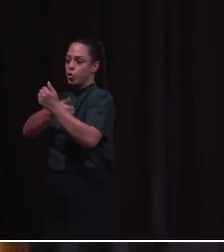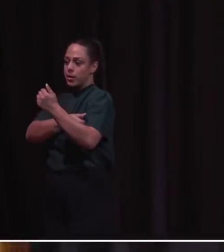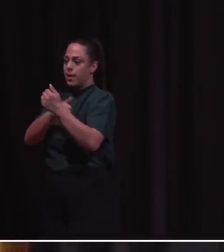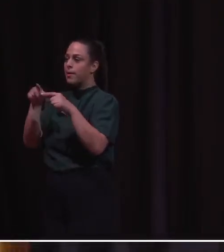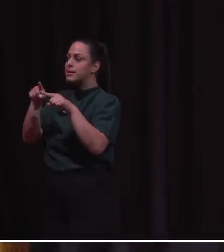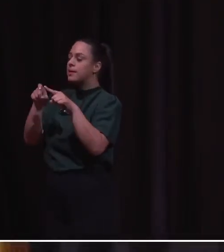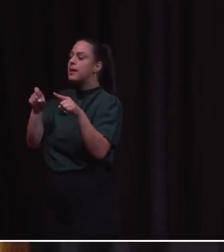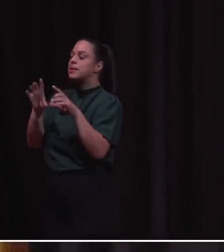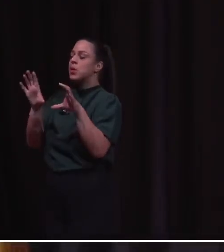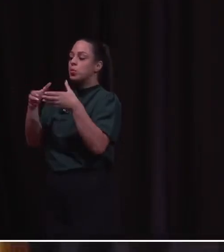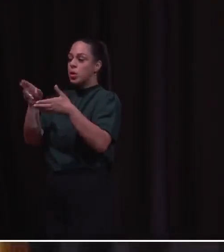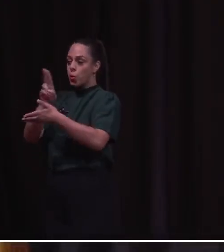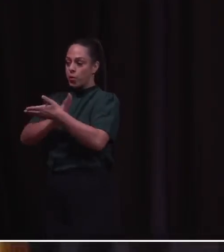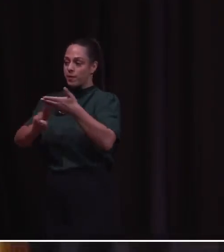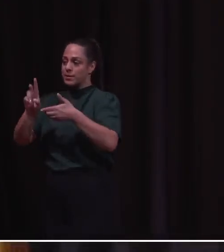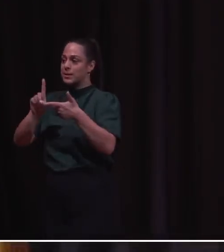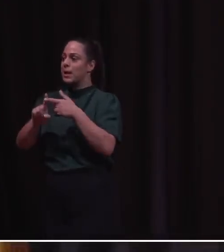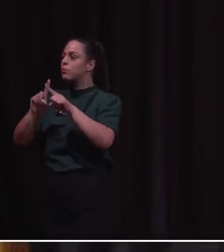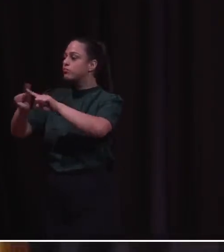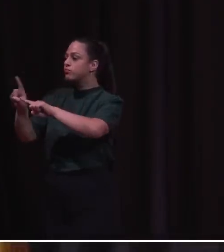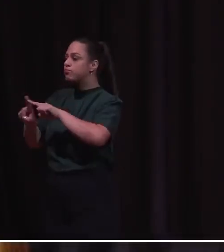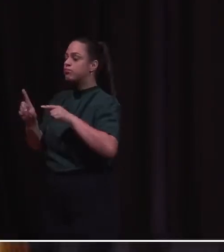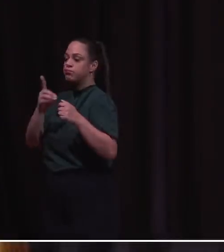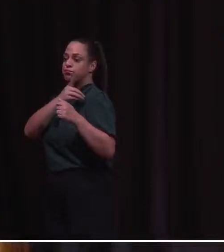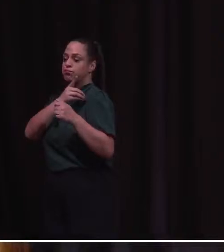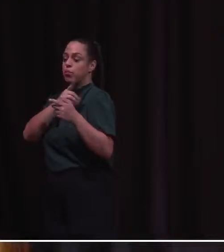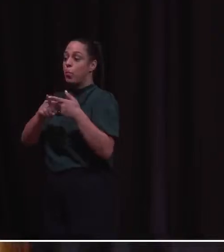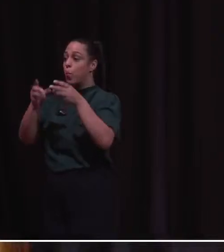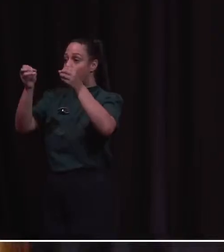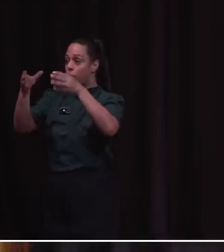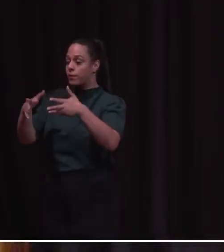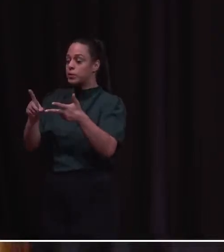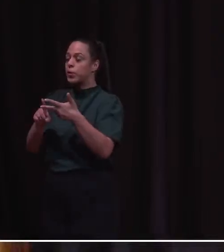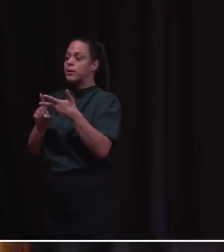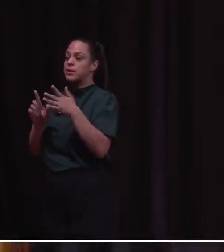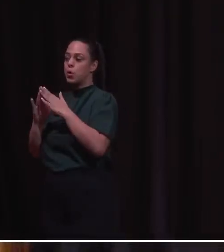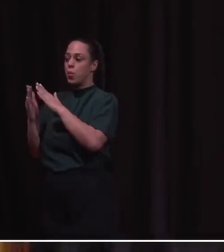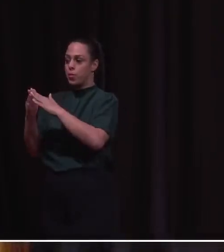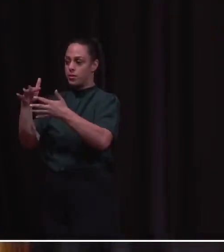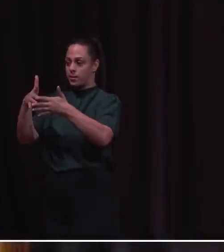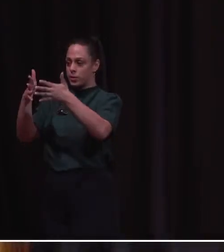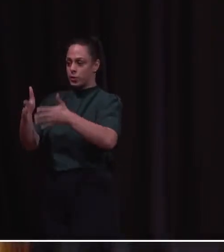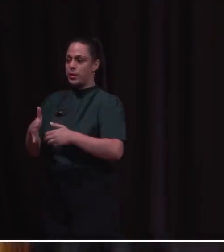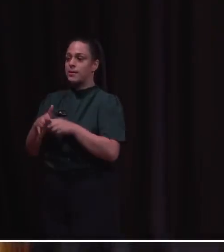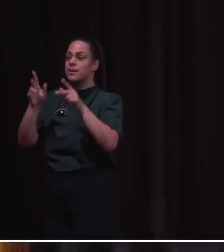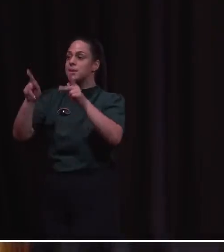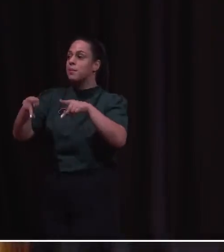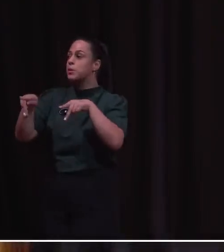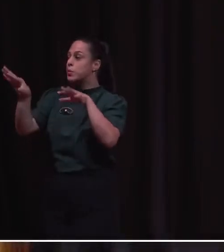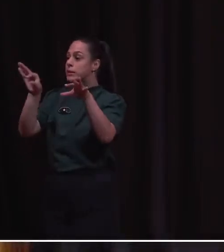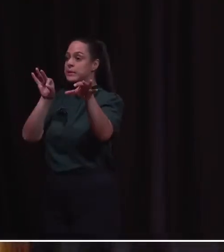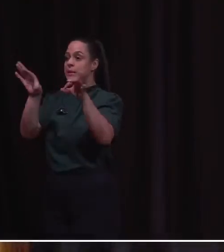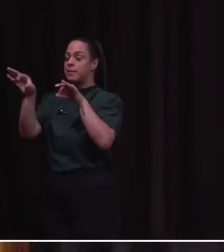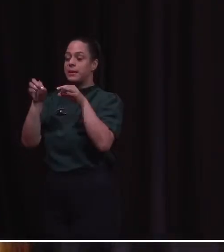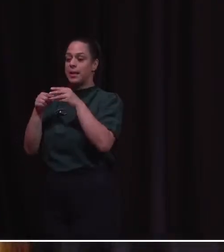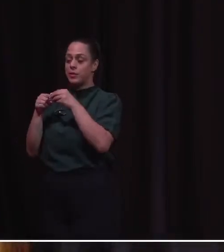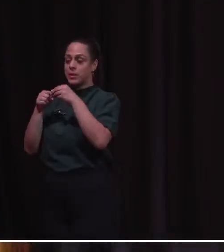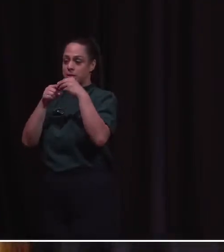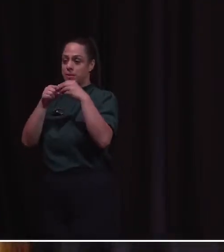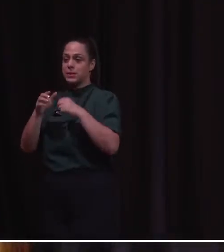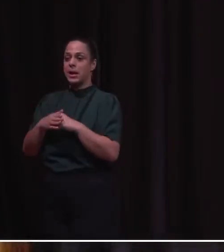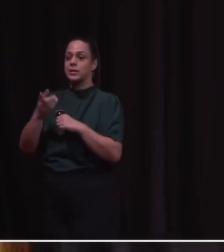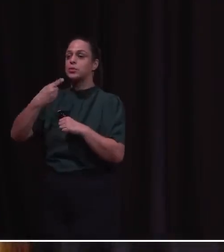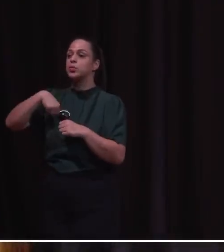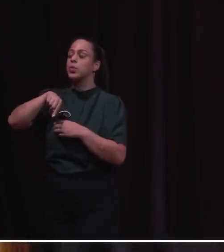vicerrectorías, decanaturas, comunidad docente, funcionaria y estudiantil, personas invitadas especiales. Un